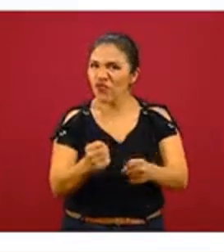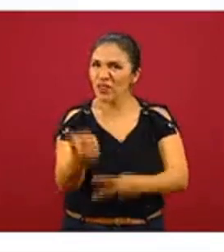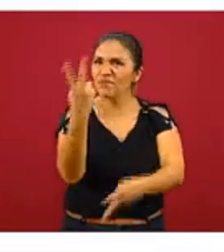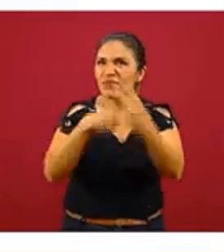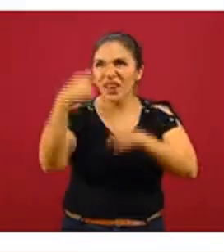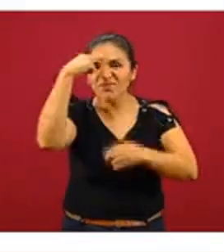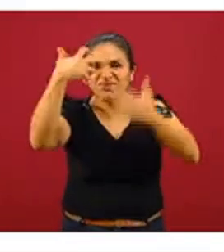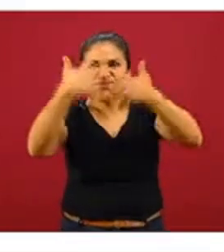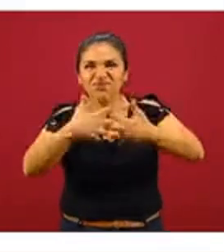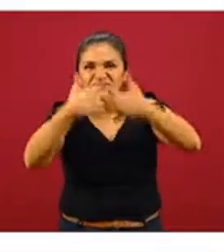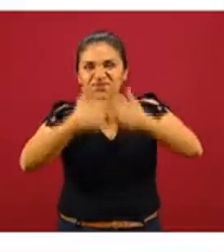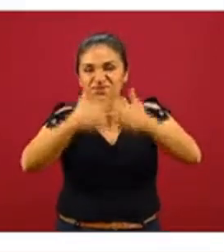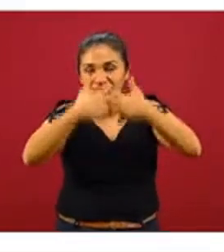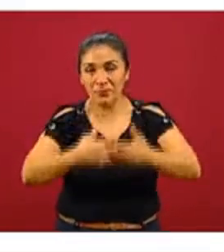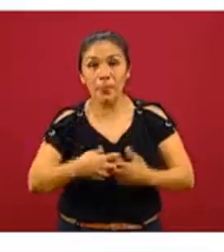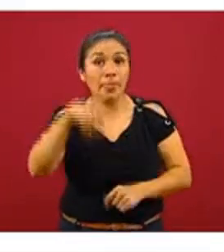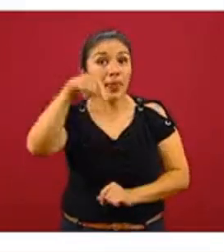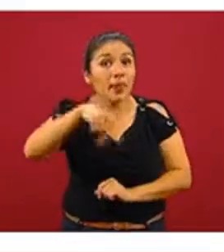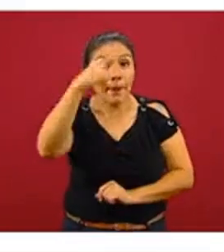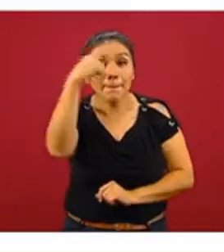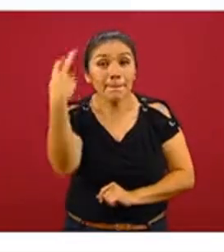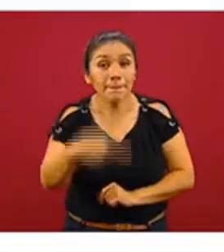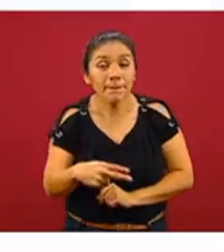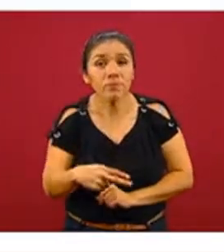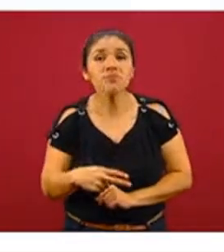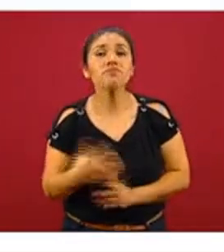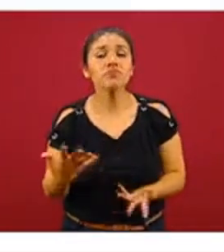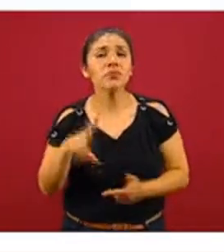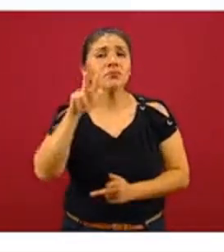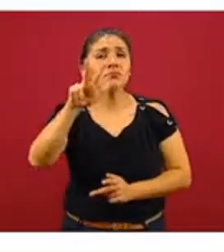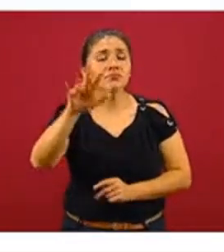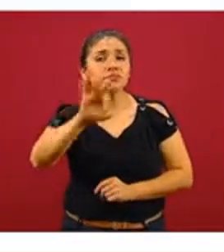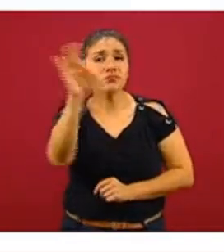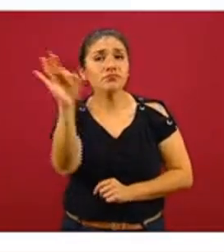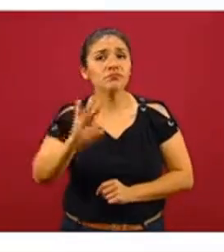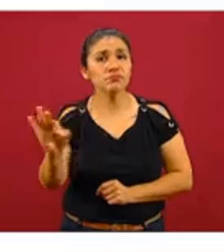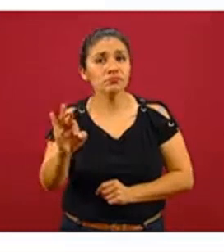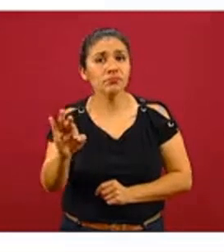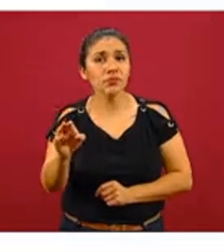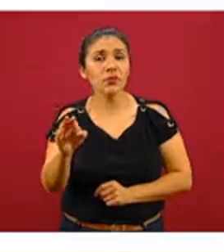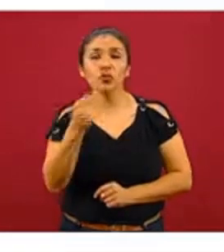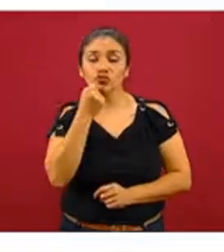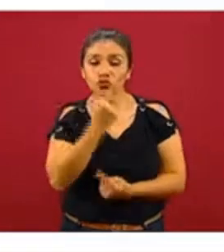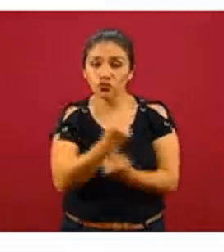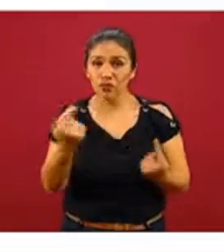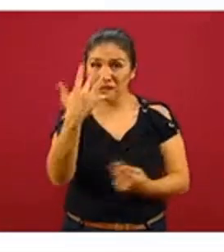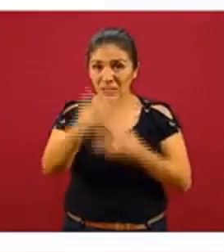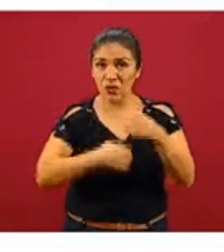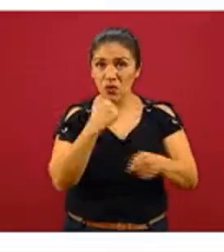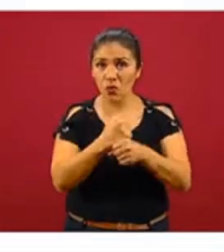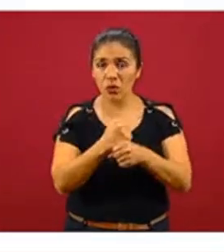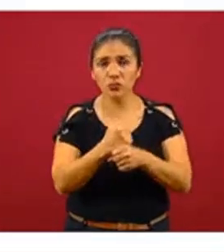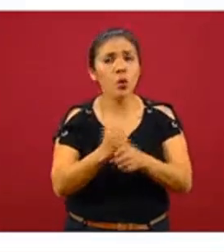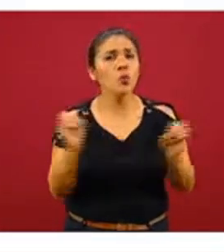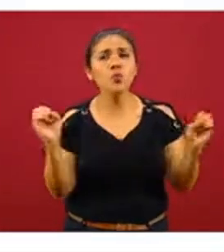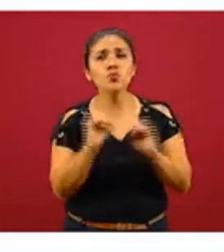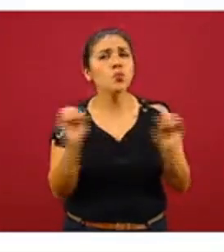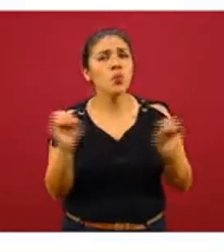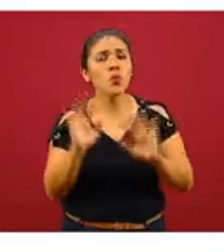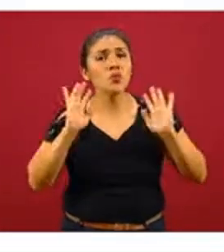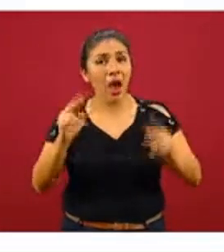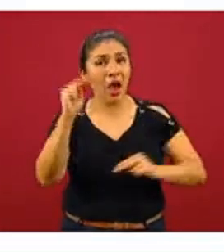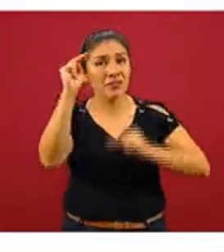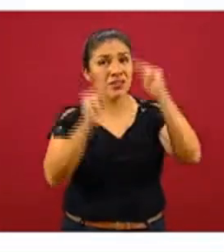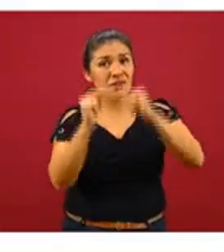del cerebro. En México, el 18% de los menores de 5 años no logran alcanzar un nivel